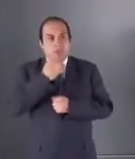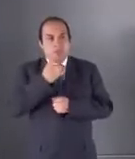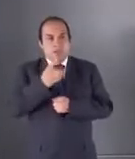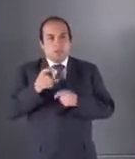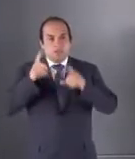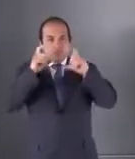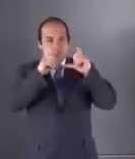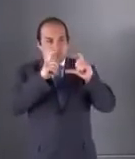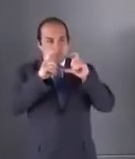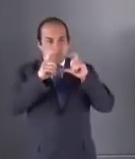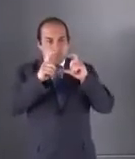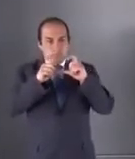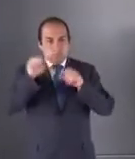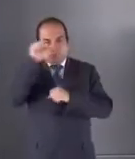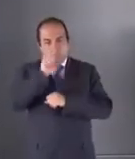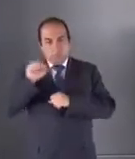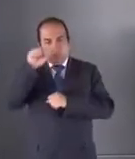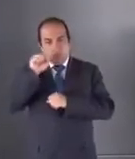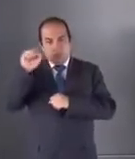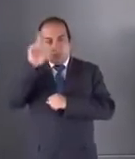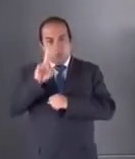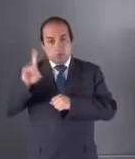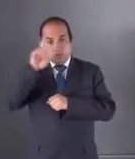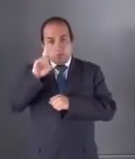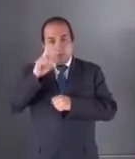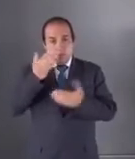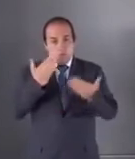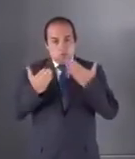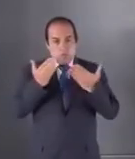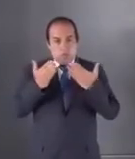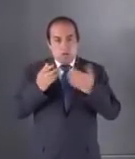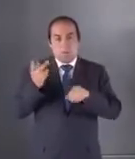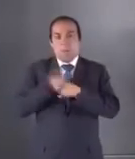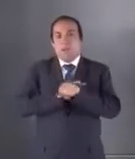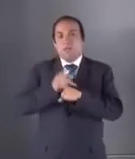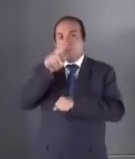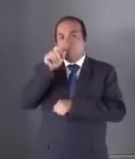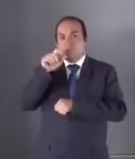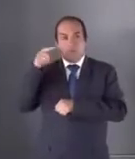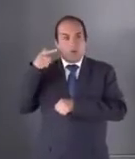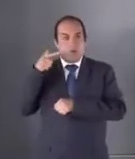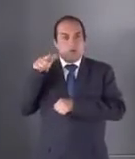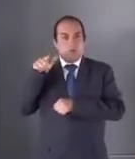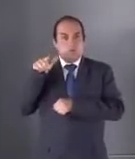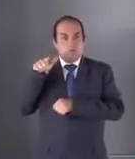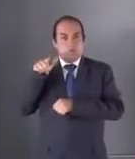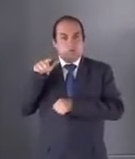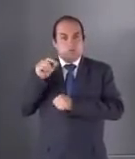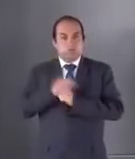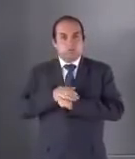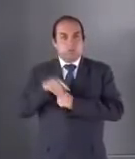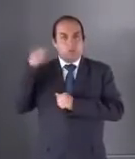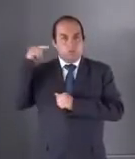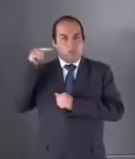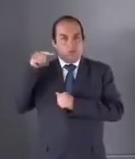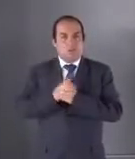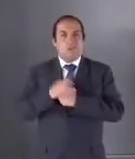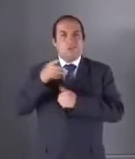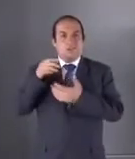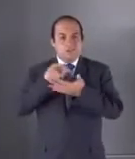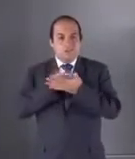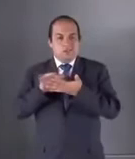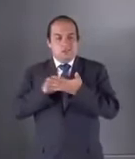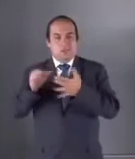fotos del fin de semana en la Ciudad de México comparando con lo que ocurrió en Guadalajara. Y le leo textual lo que dice: en las